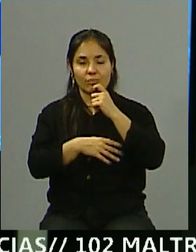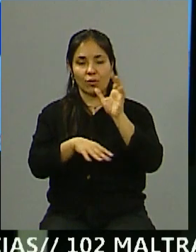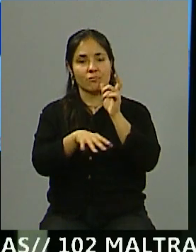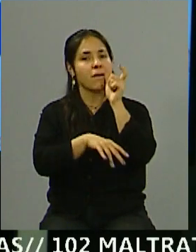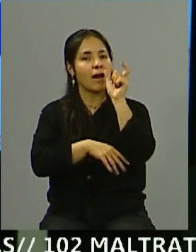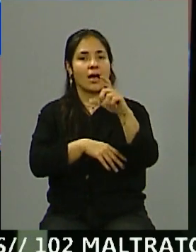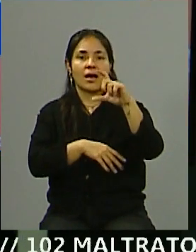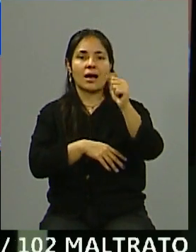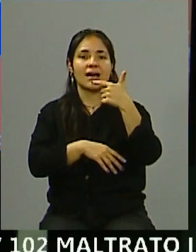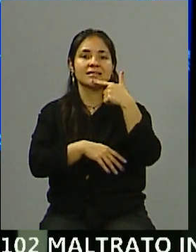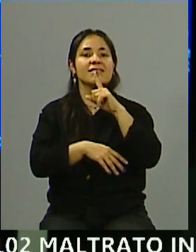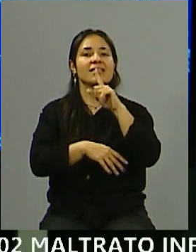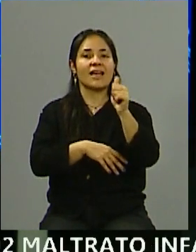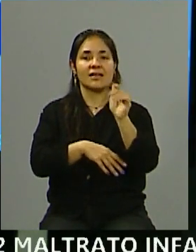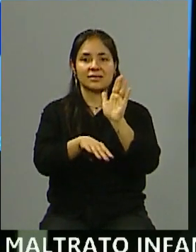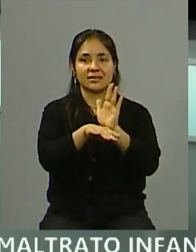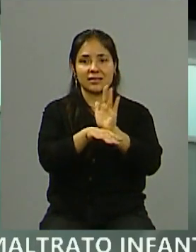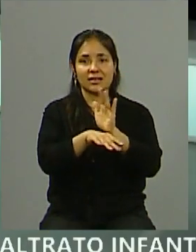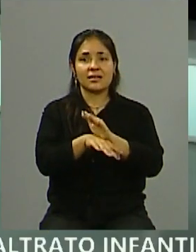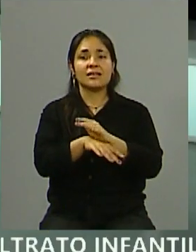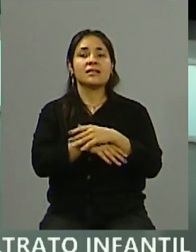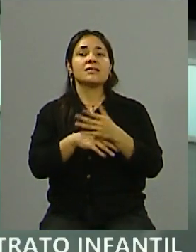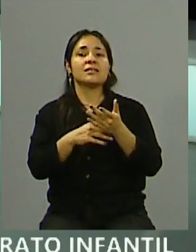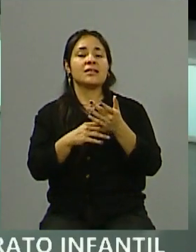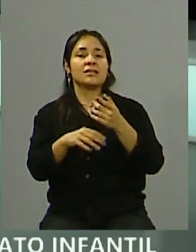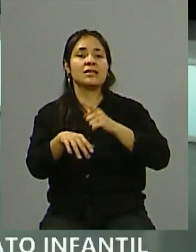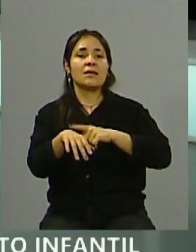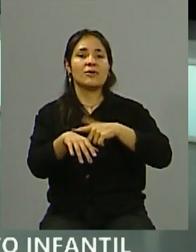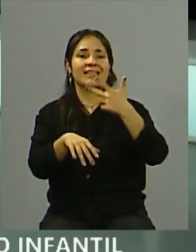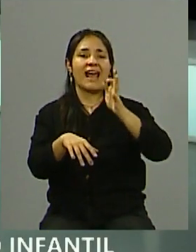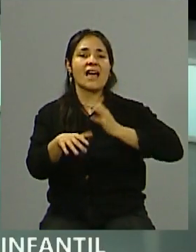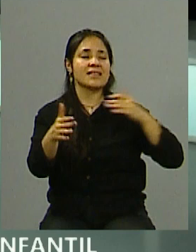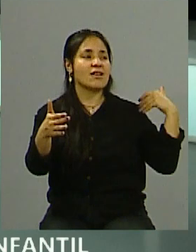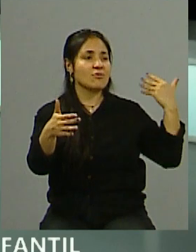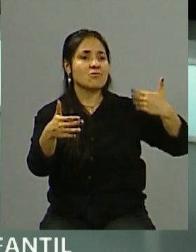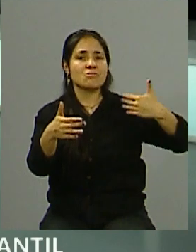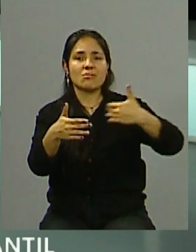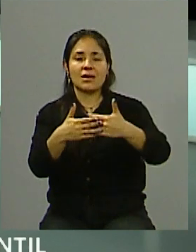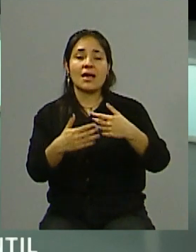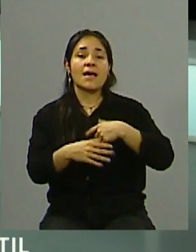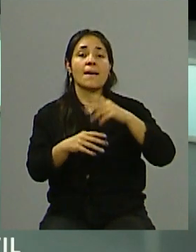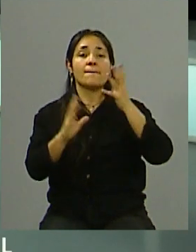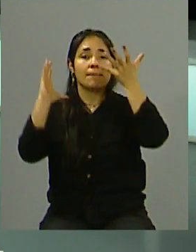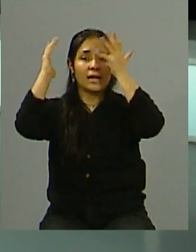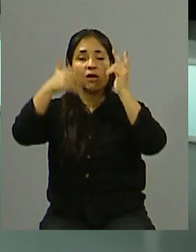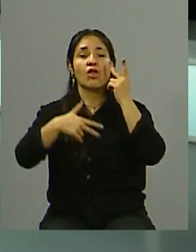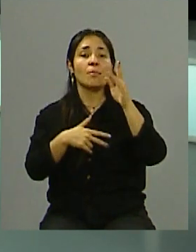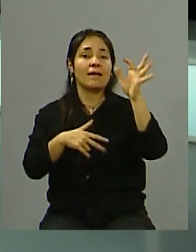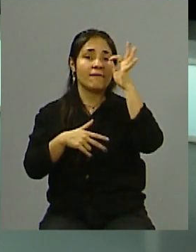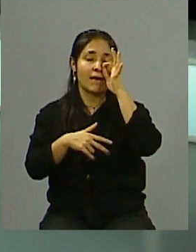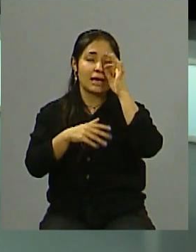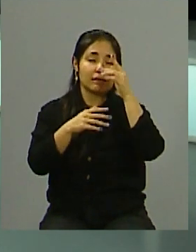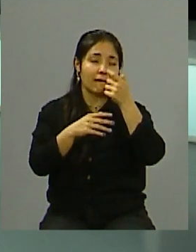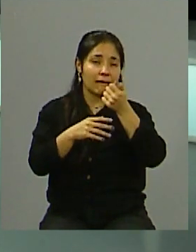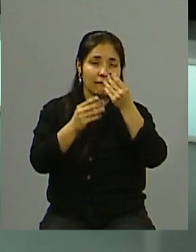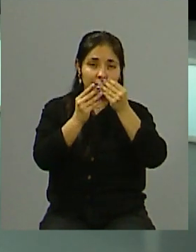que Milei nunca hubiese abordado, es una construcción que lleva por lo menos 3 años. O sea, Milei a finales del 2020 es un emergente como una